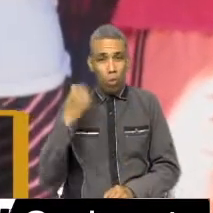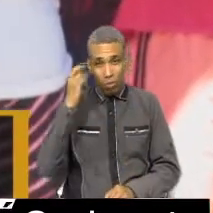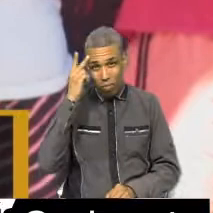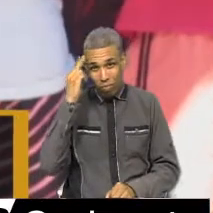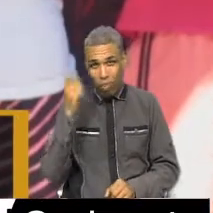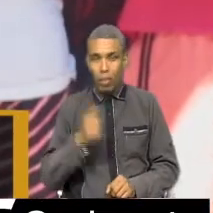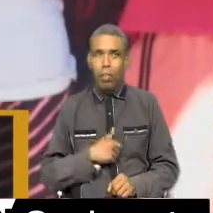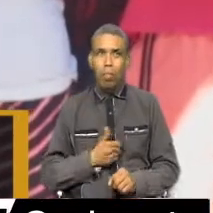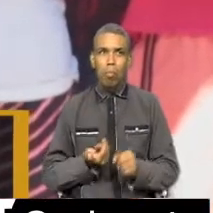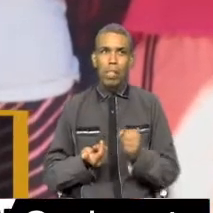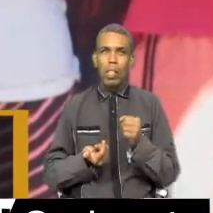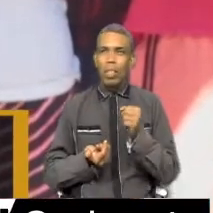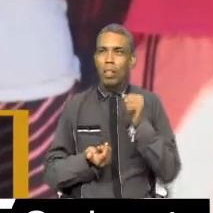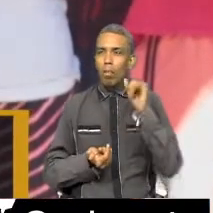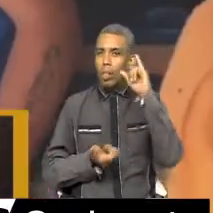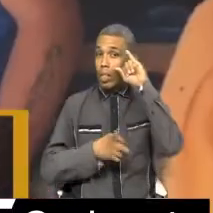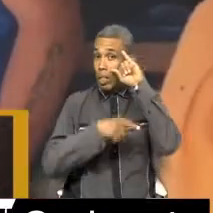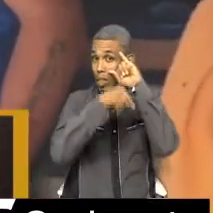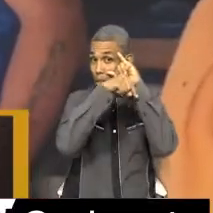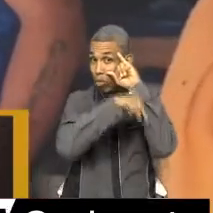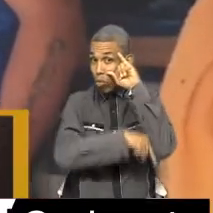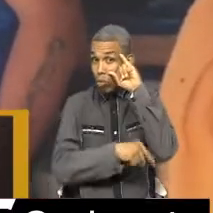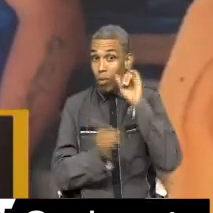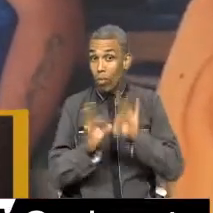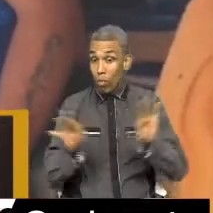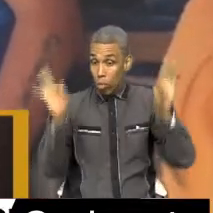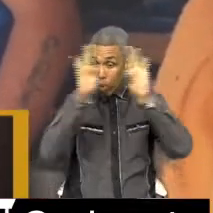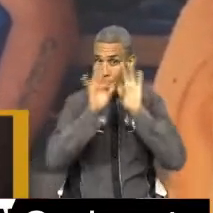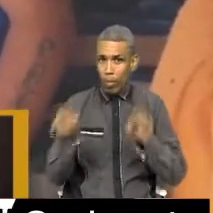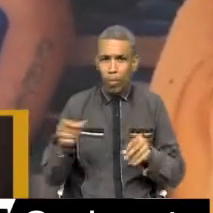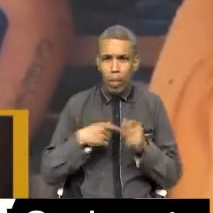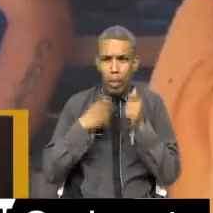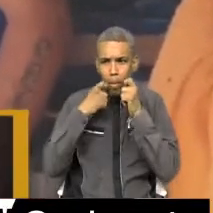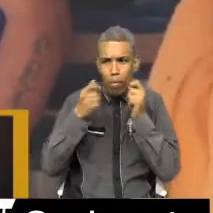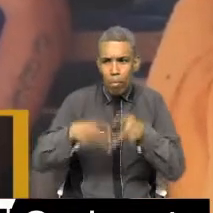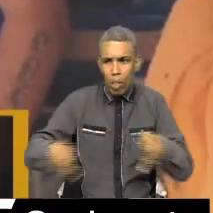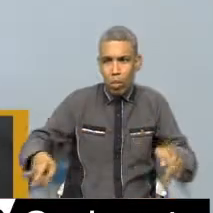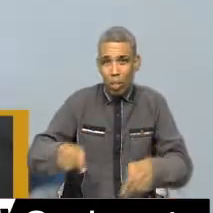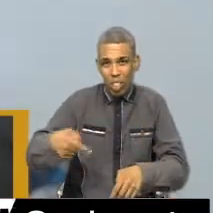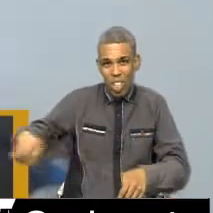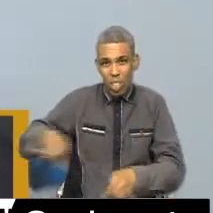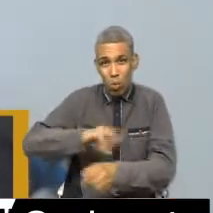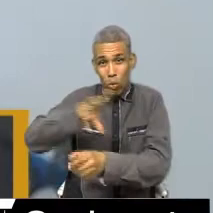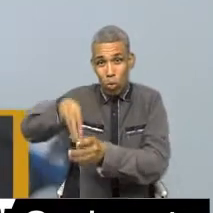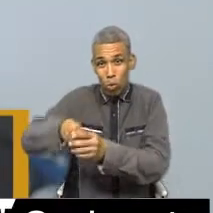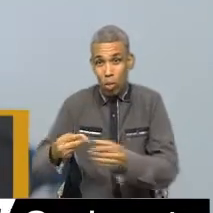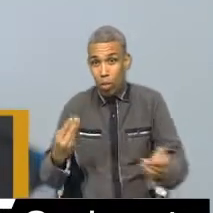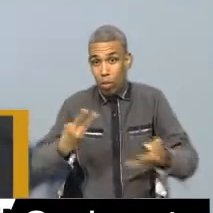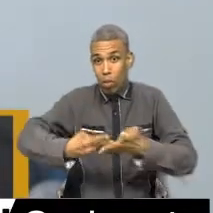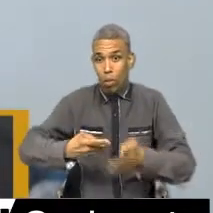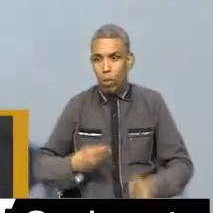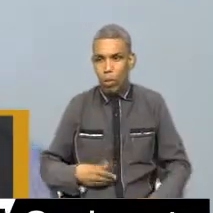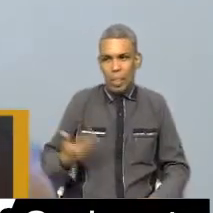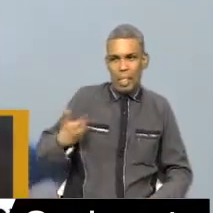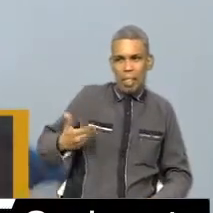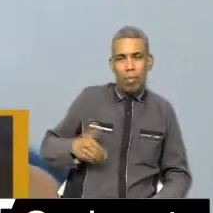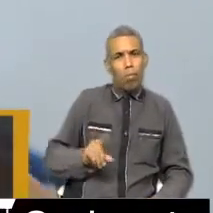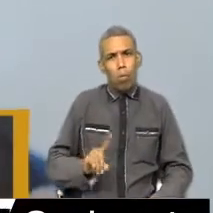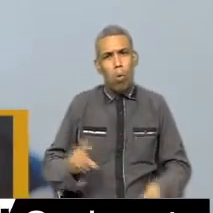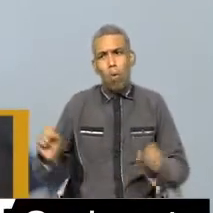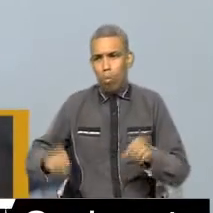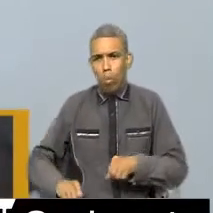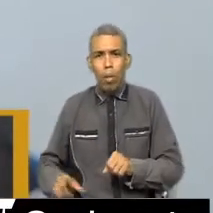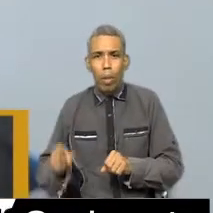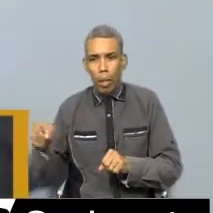es importante que el ser humano sea visto como una oportunidad de vida. Nosotros como personería municipal le apostamos a la vida, le apostamos